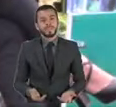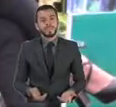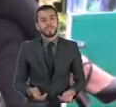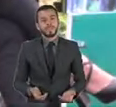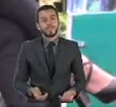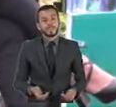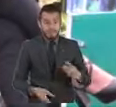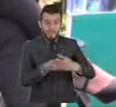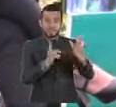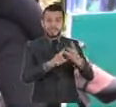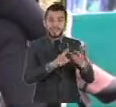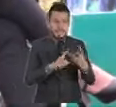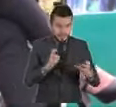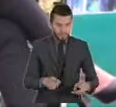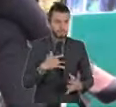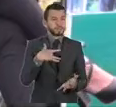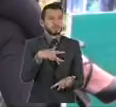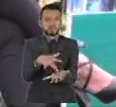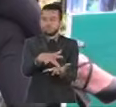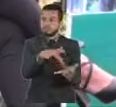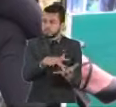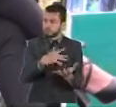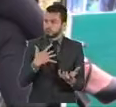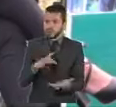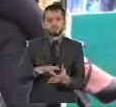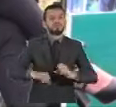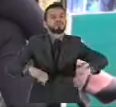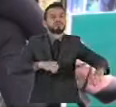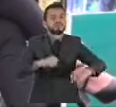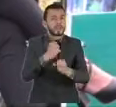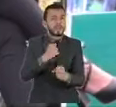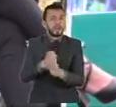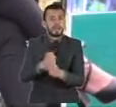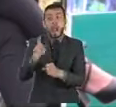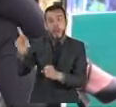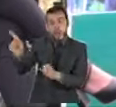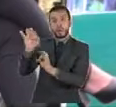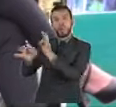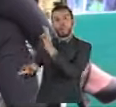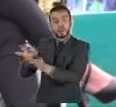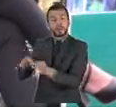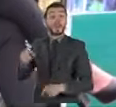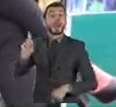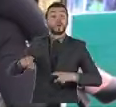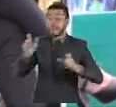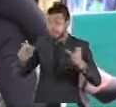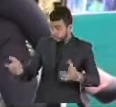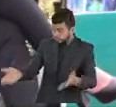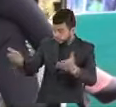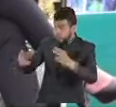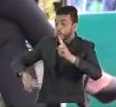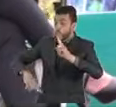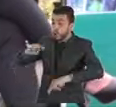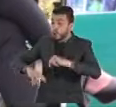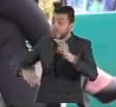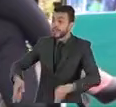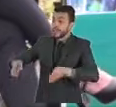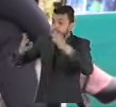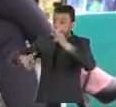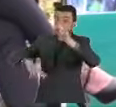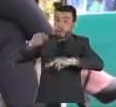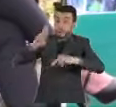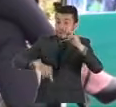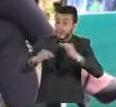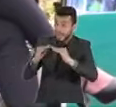a todos los actores, que quienes producen vivienda y ciudad sepan exactamente con qué reglas van a contar